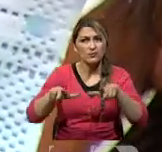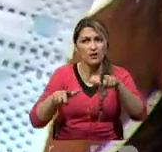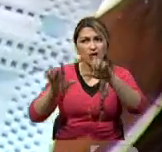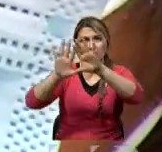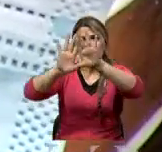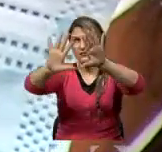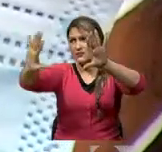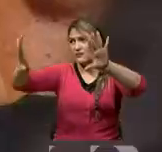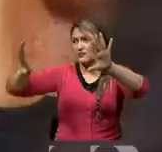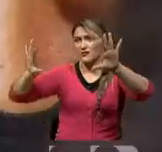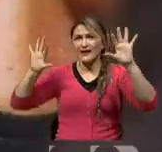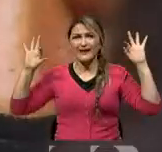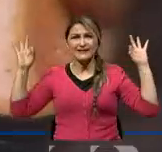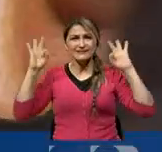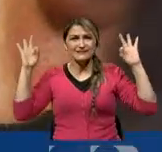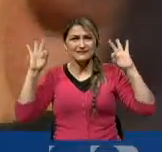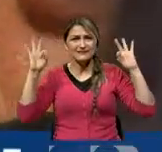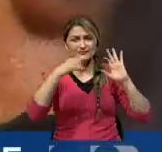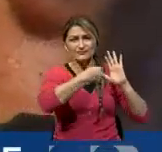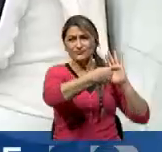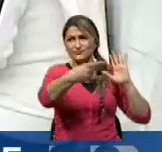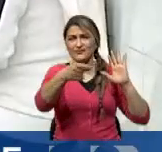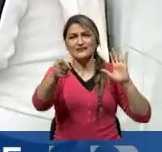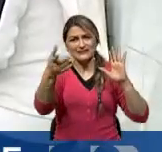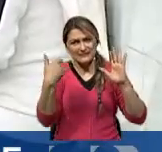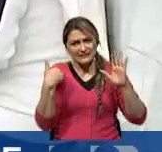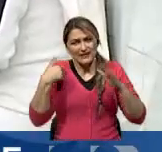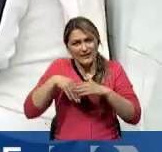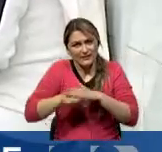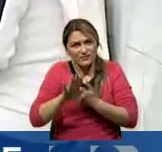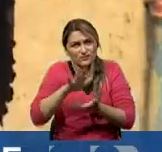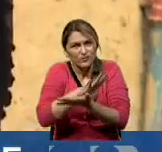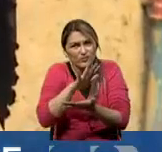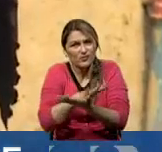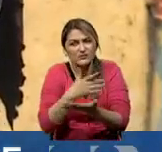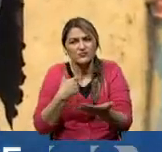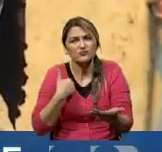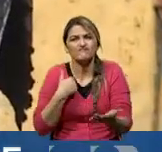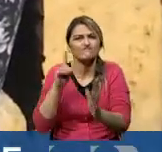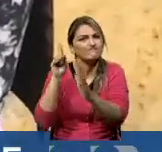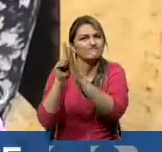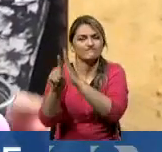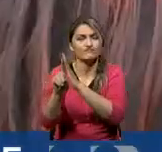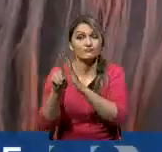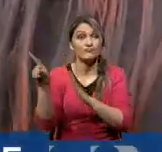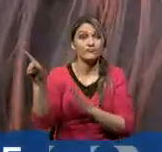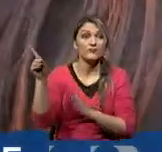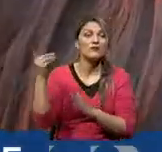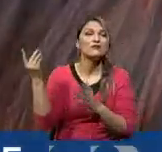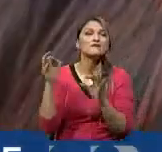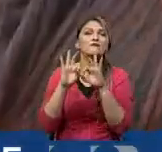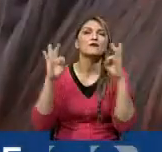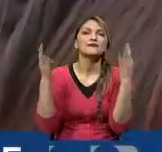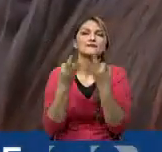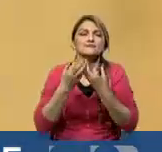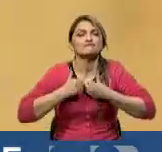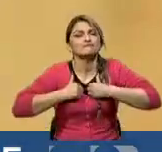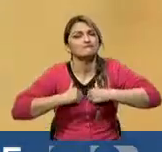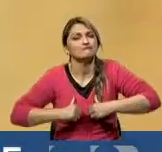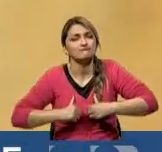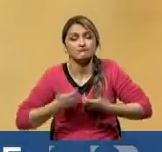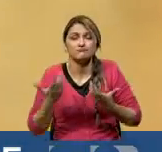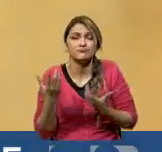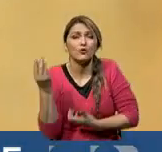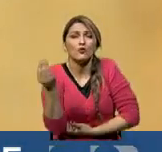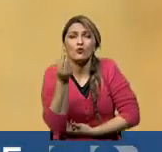Familiares y amigos despidieron al joven que murió el pasado jueves, electrocutado mientras jugaba fútbol en el patio de una institución educativa ubicada